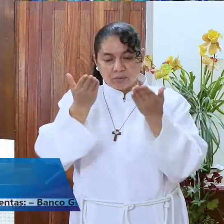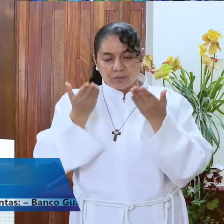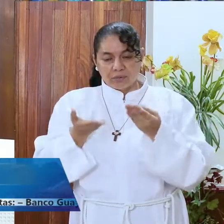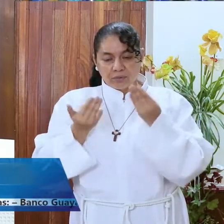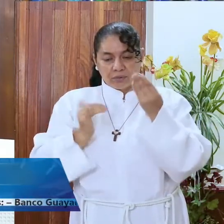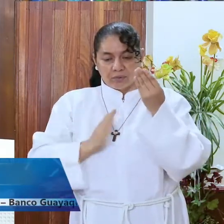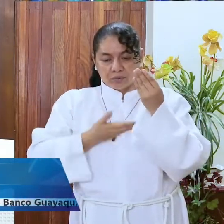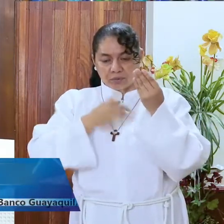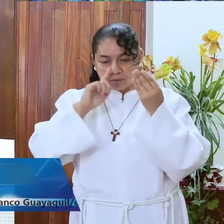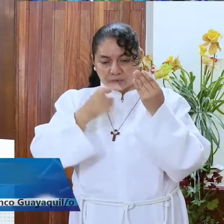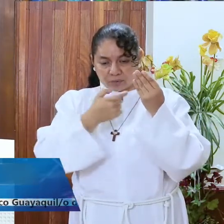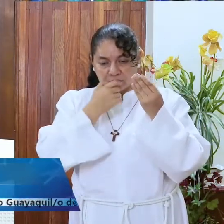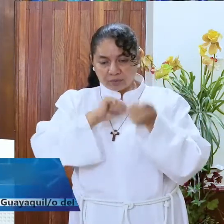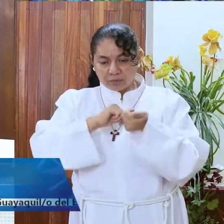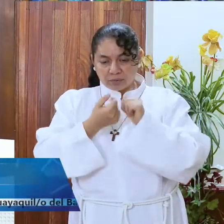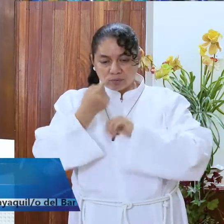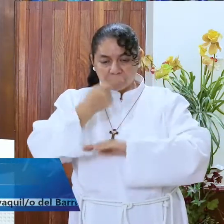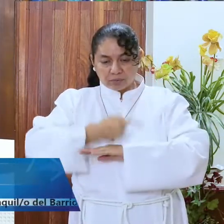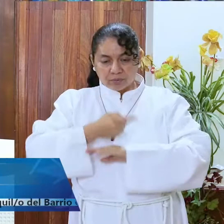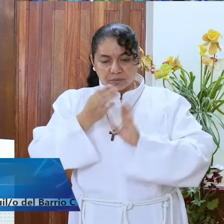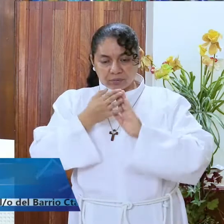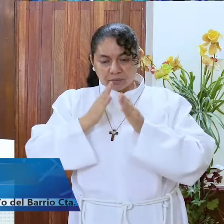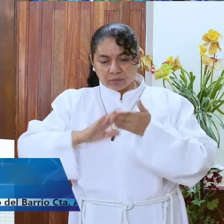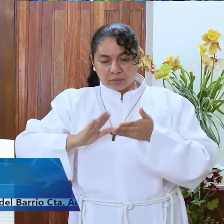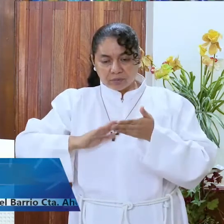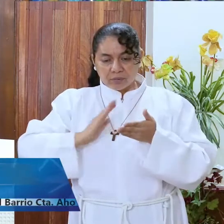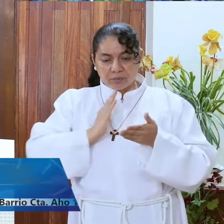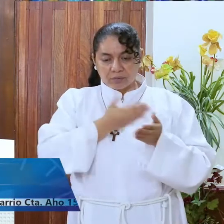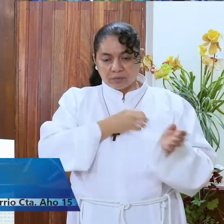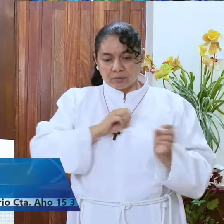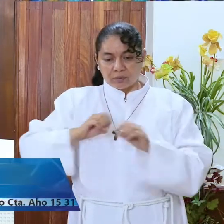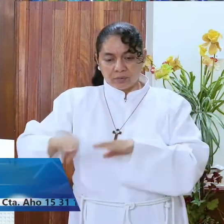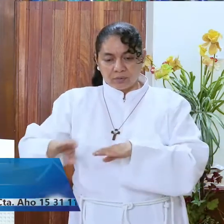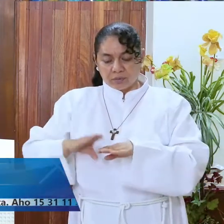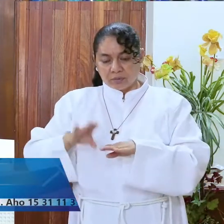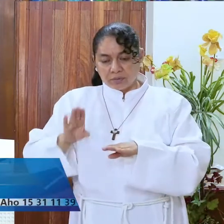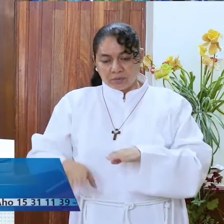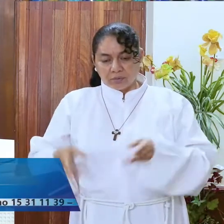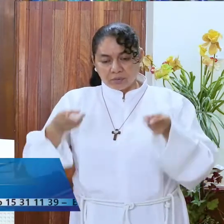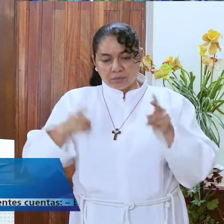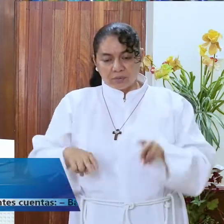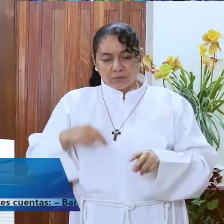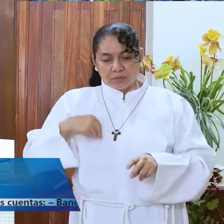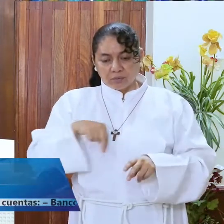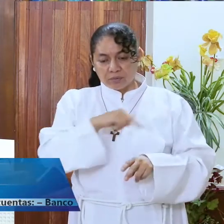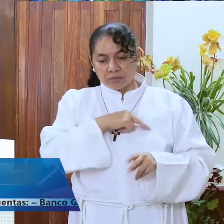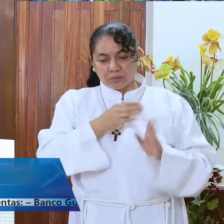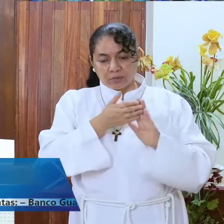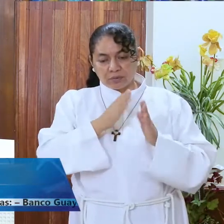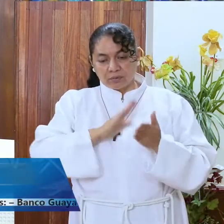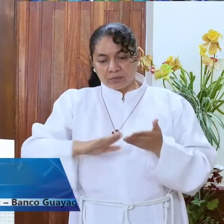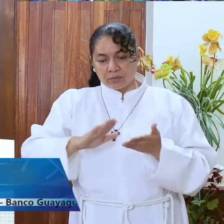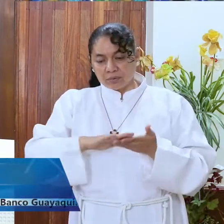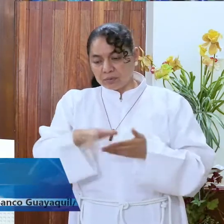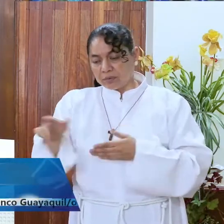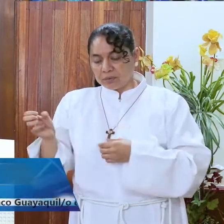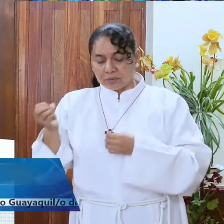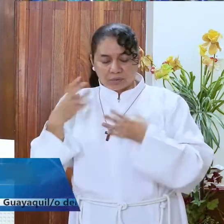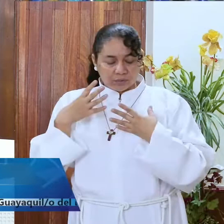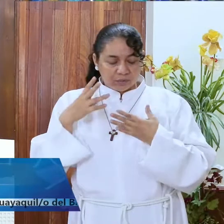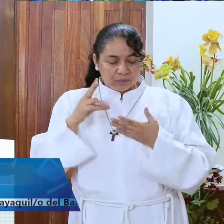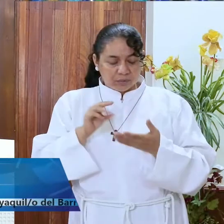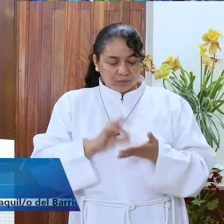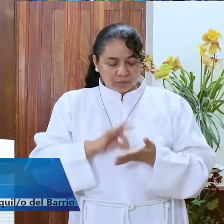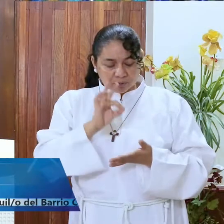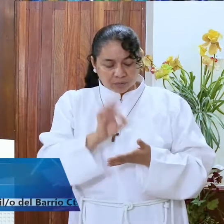cielo danos hoy nuestro pan de cada día perdona nuestras ofensas como también nosotros perdonamos a los